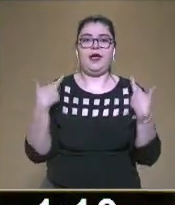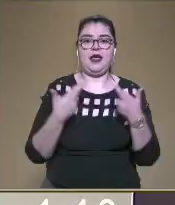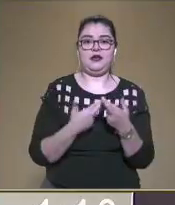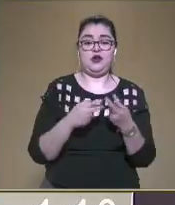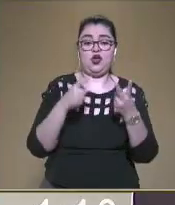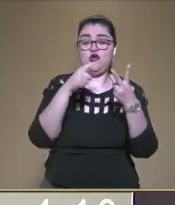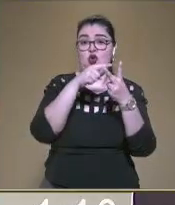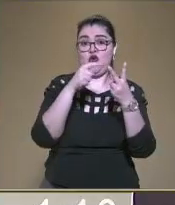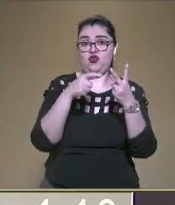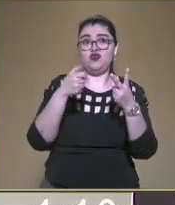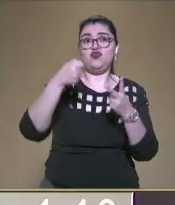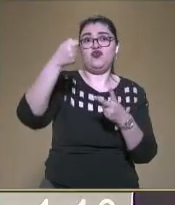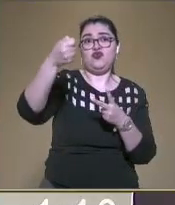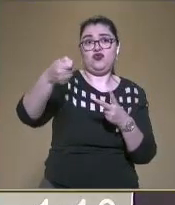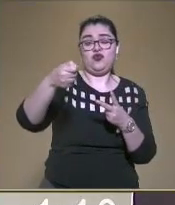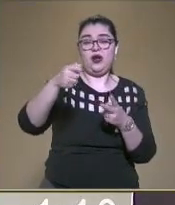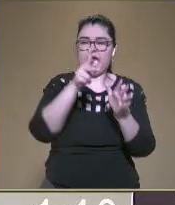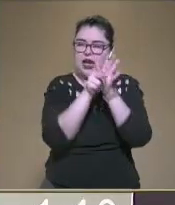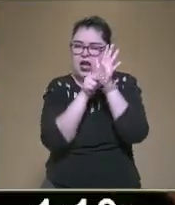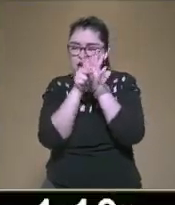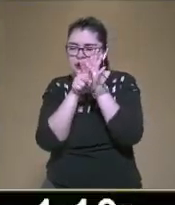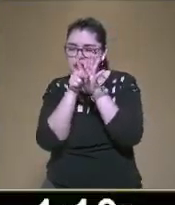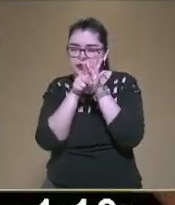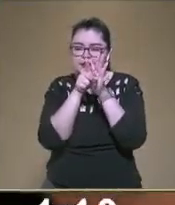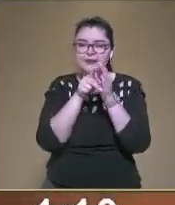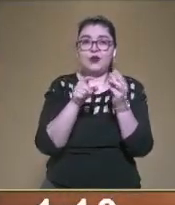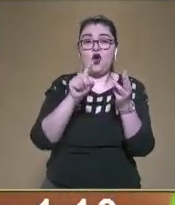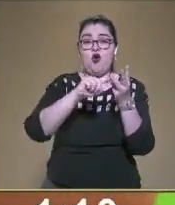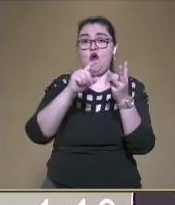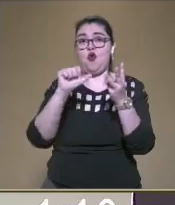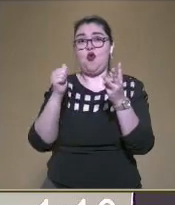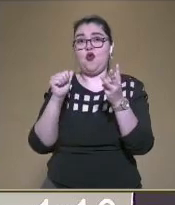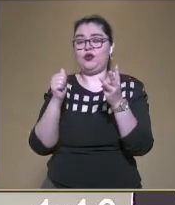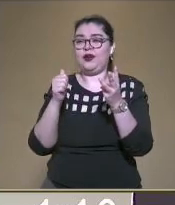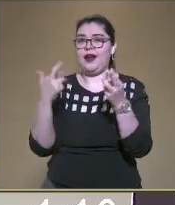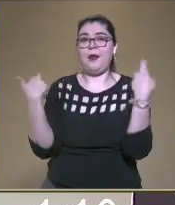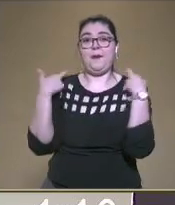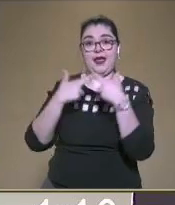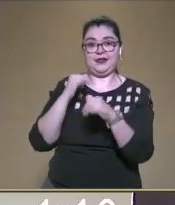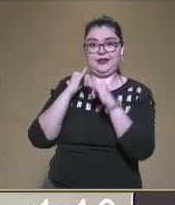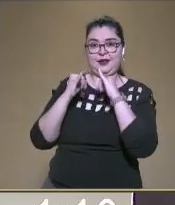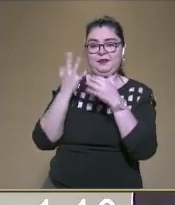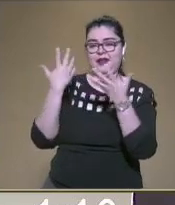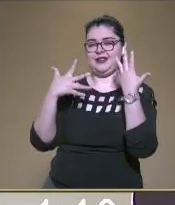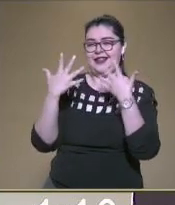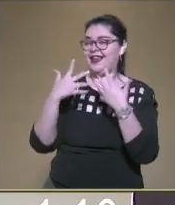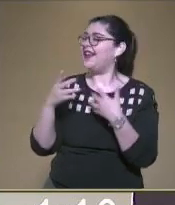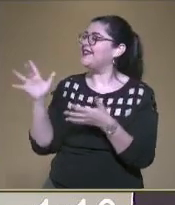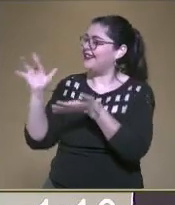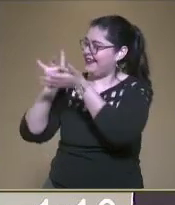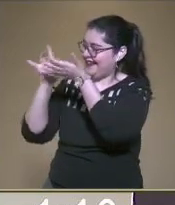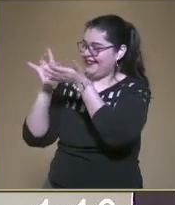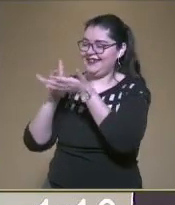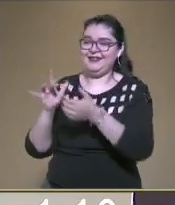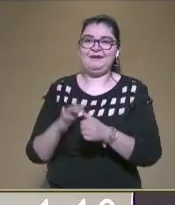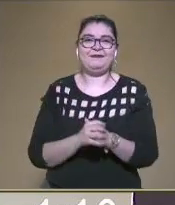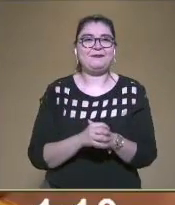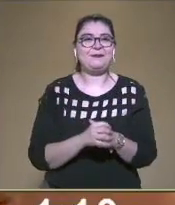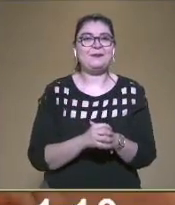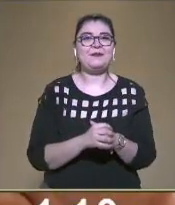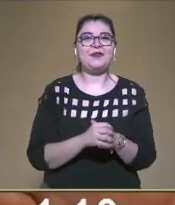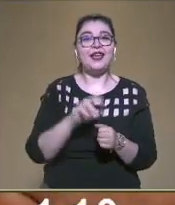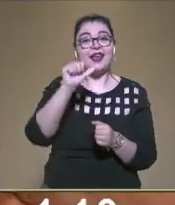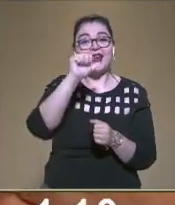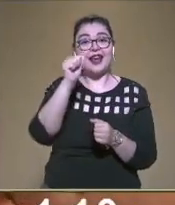Layo, a nuestro camarógrafo estrella. Otra parte le toca a la maestra de señas. Muy bien. Y la otra parte,